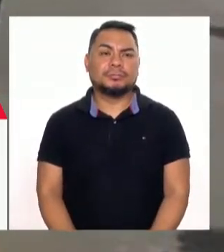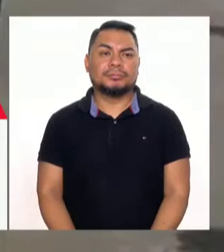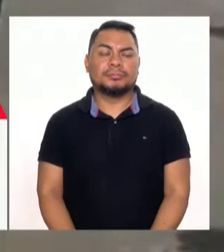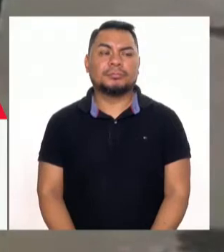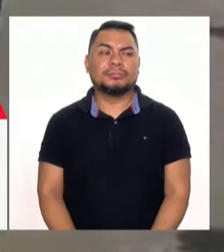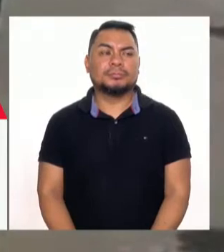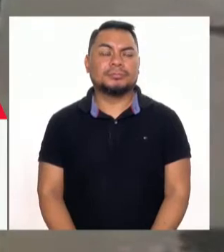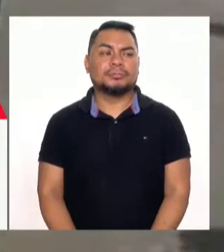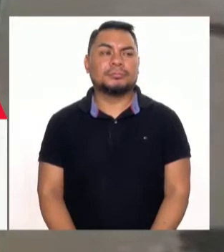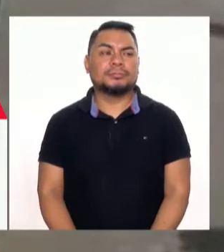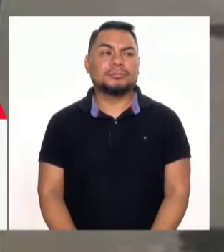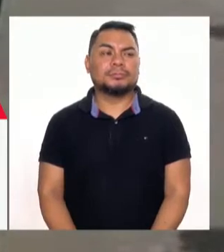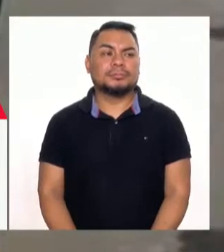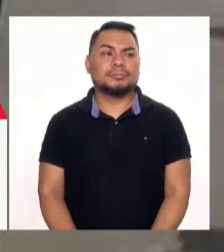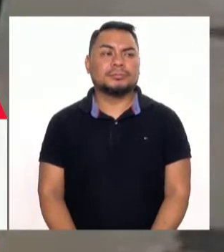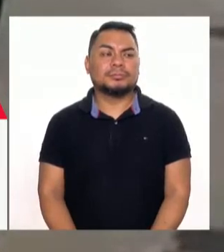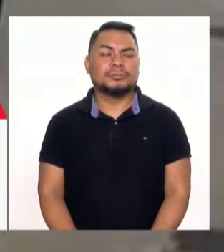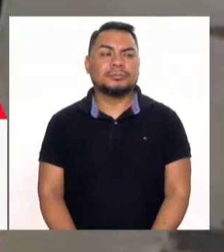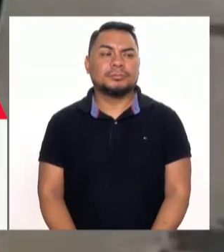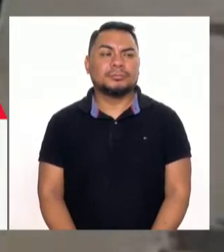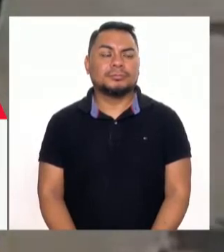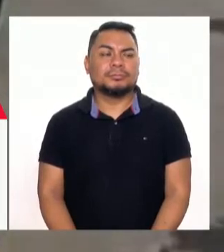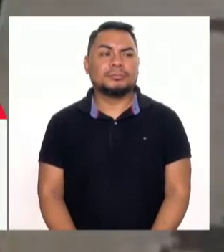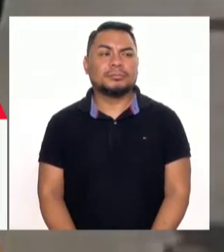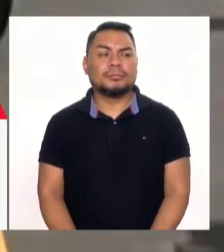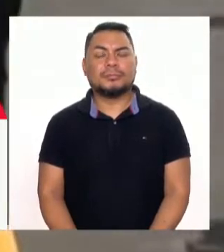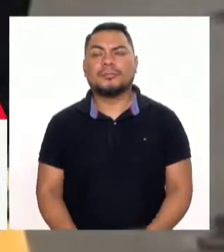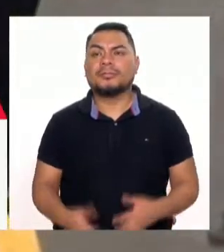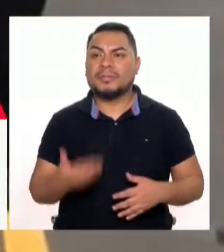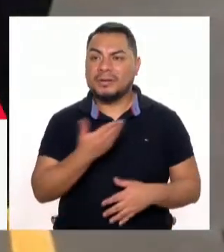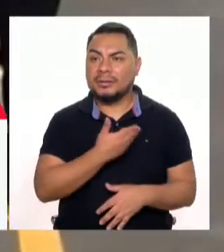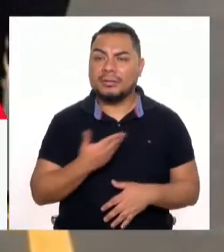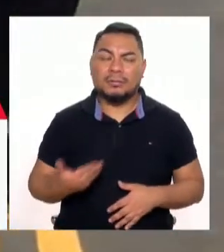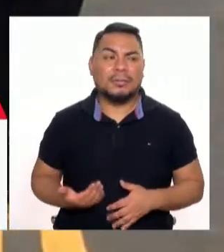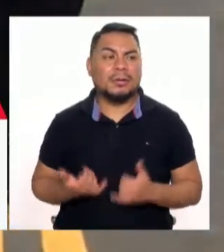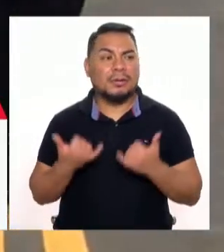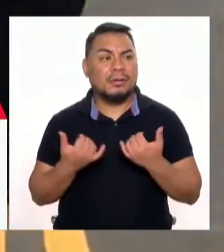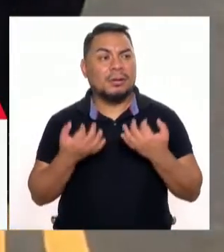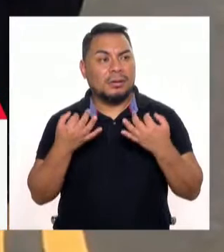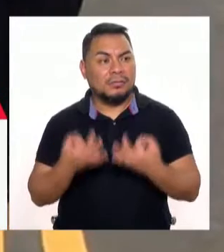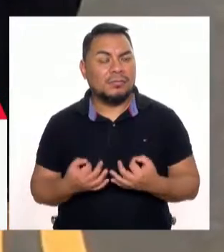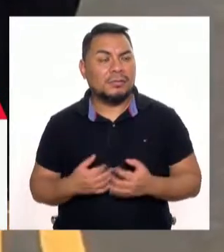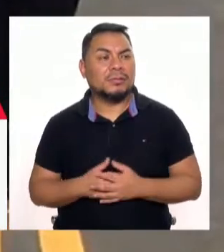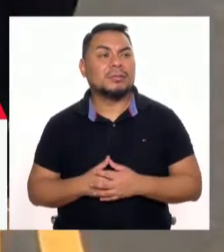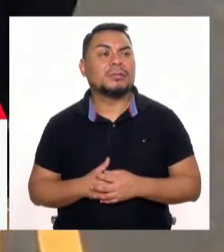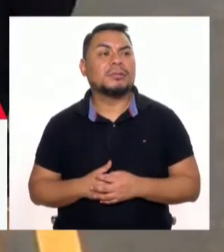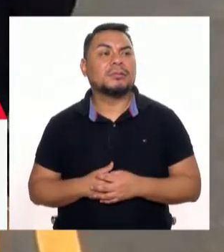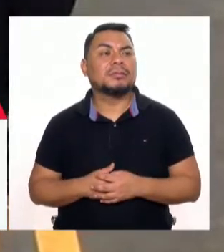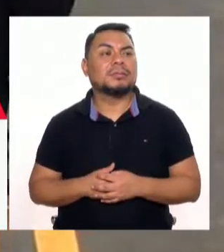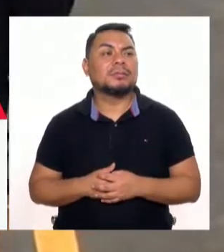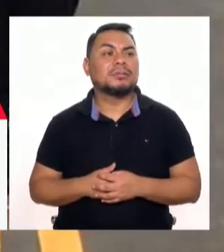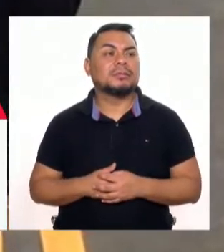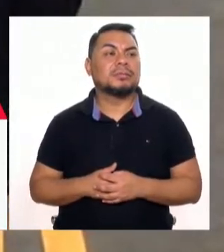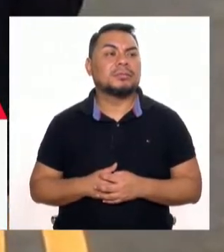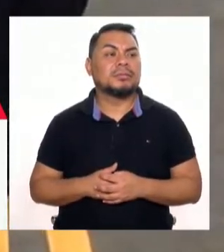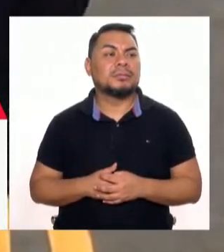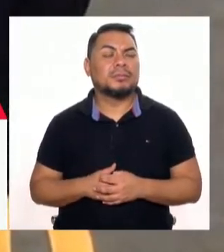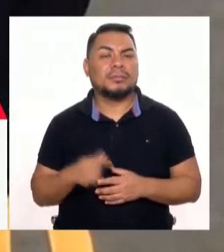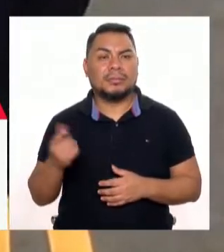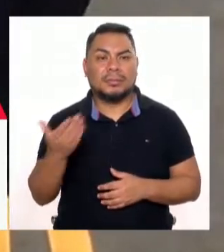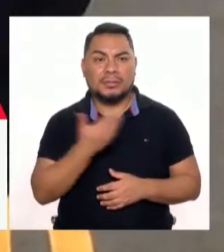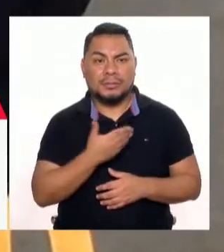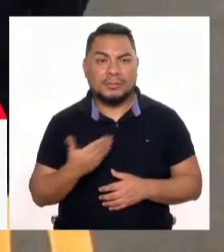presidenta hoy oficialmente no sé en uno Dónde estará para que nuestra presidenta ya venga modo